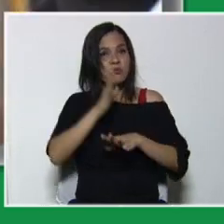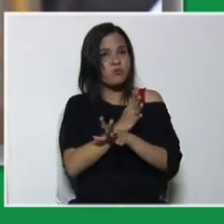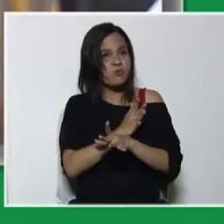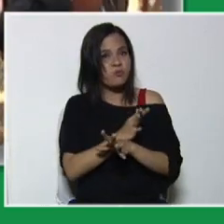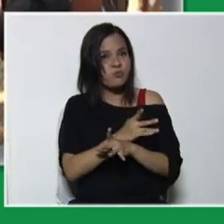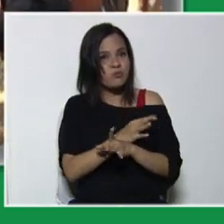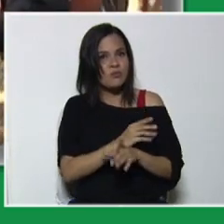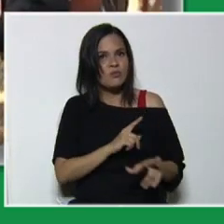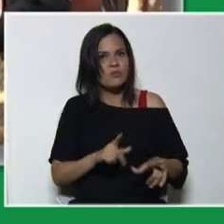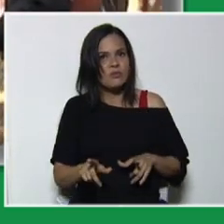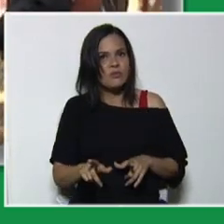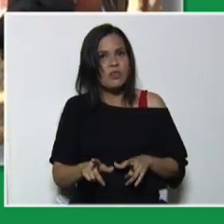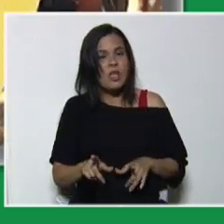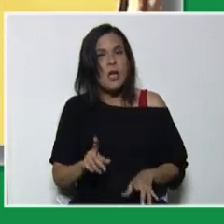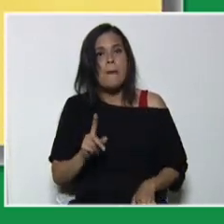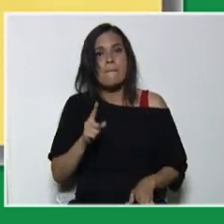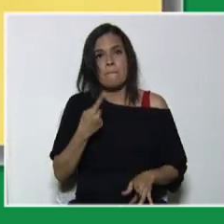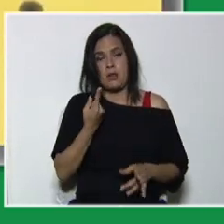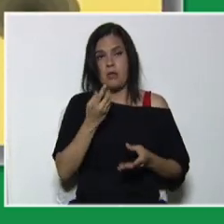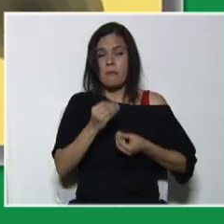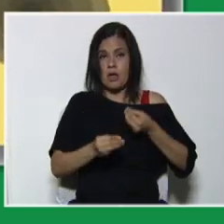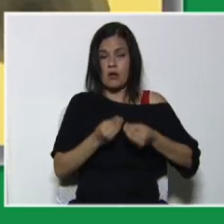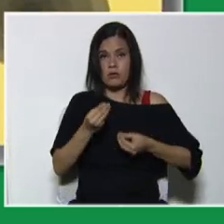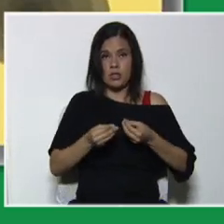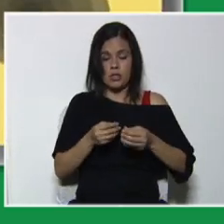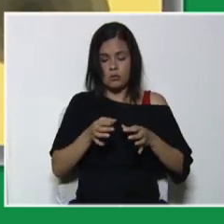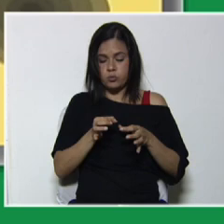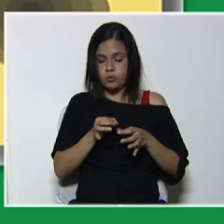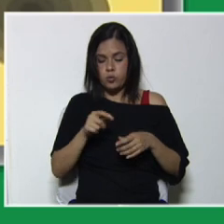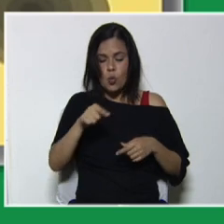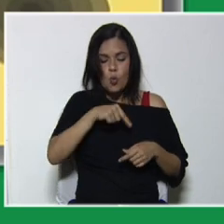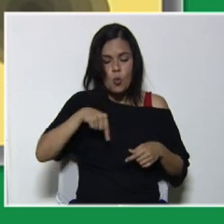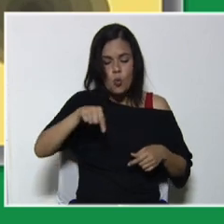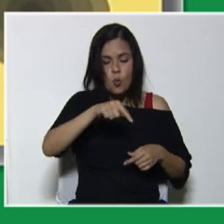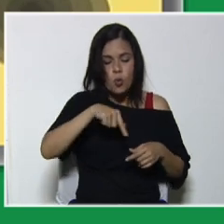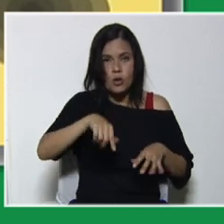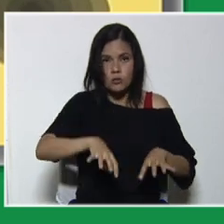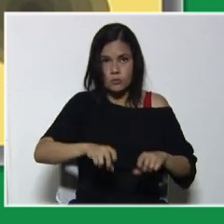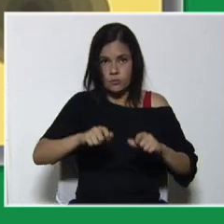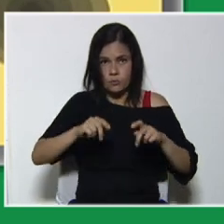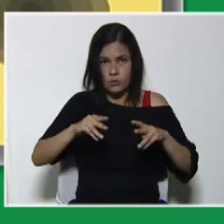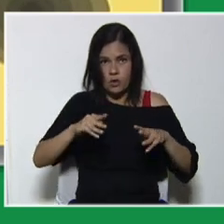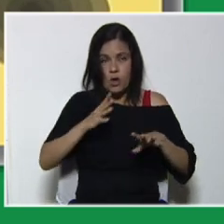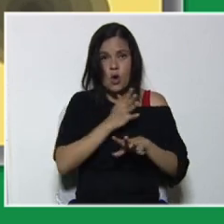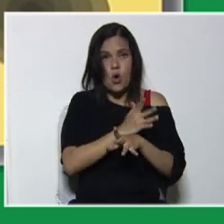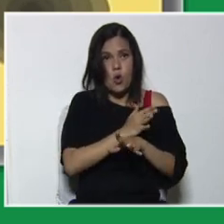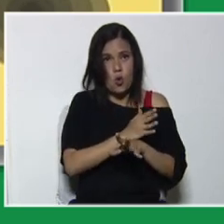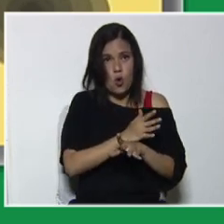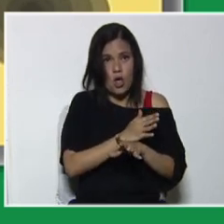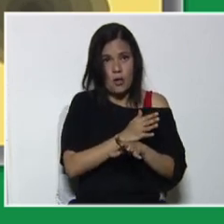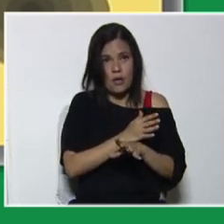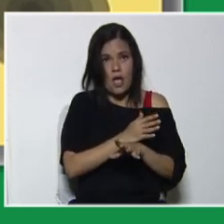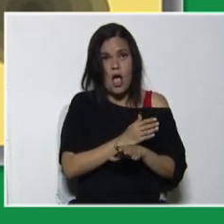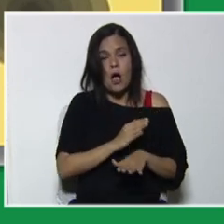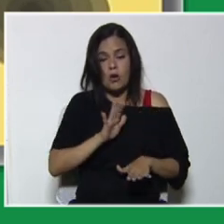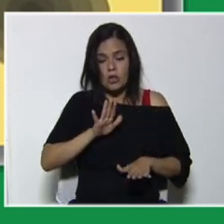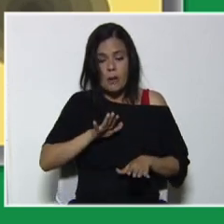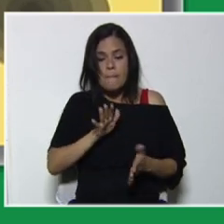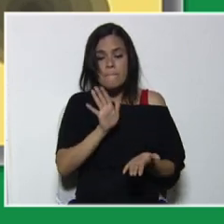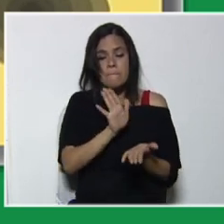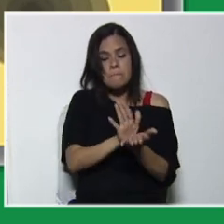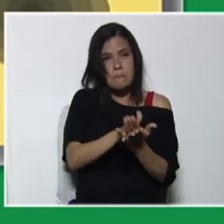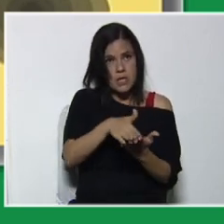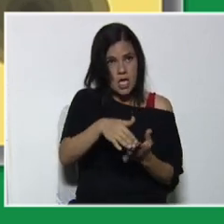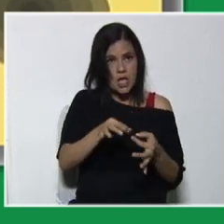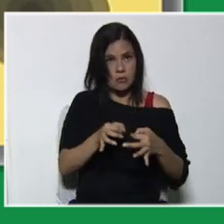ya. Primero se hace un agujero en la tierra. Los jugadores nos alejamos 4 pies de distancia del hueco